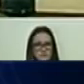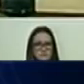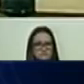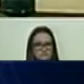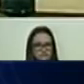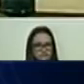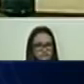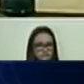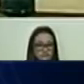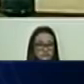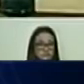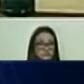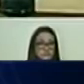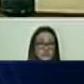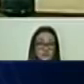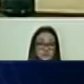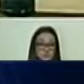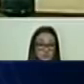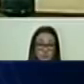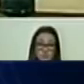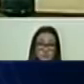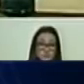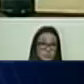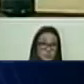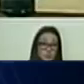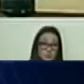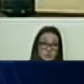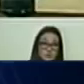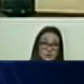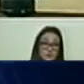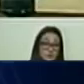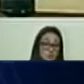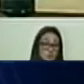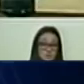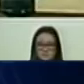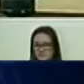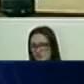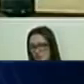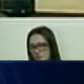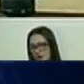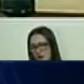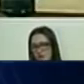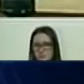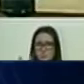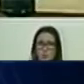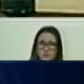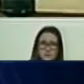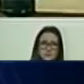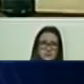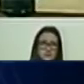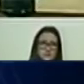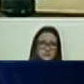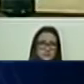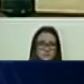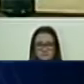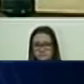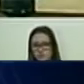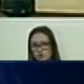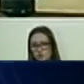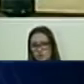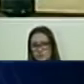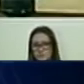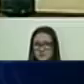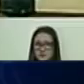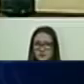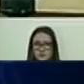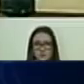no debería tomarse en los Estados Unidos. Sería uno de los errores más grandes en política internacional que cometería el presidente Donald Trump.